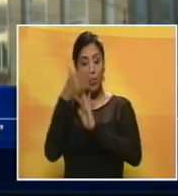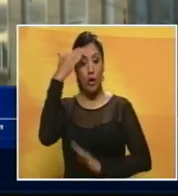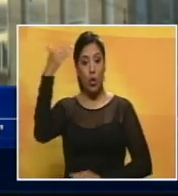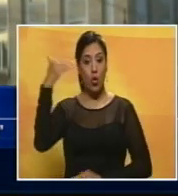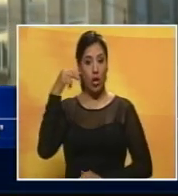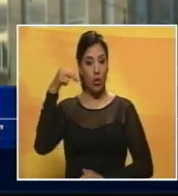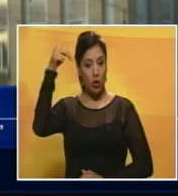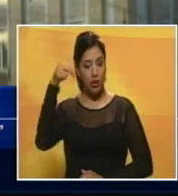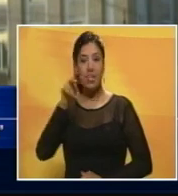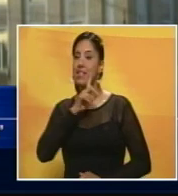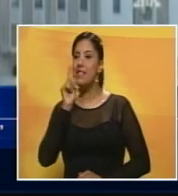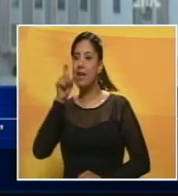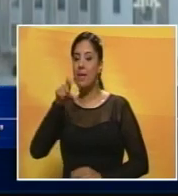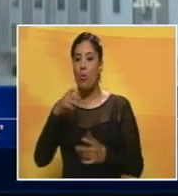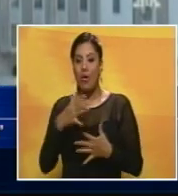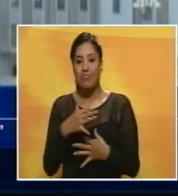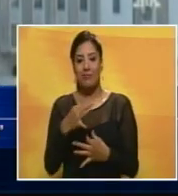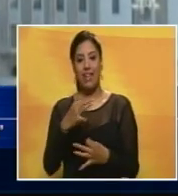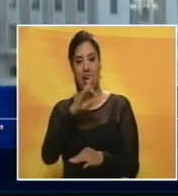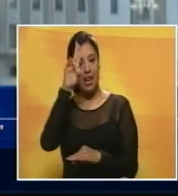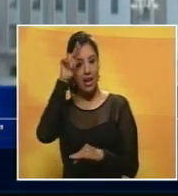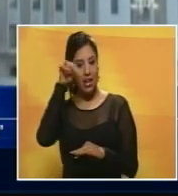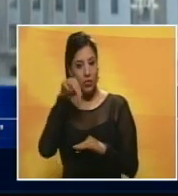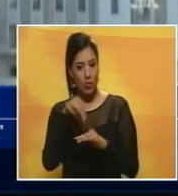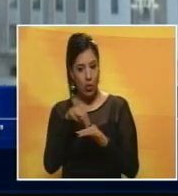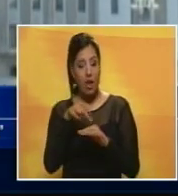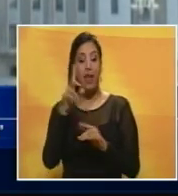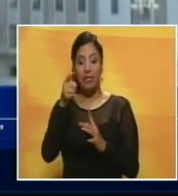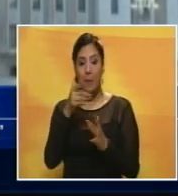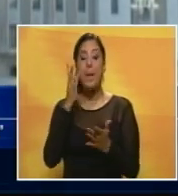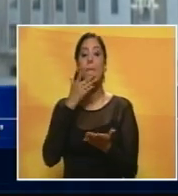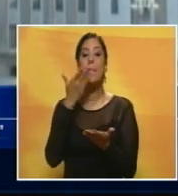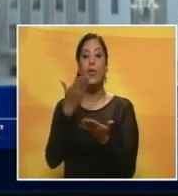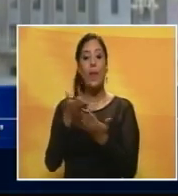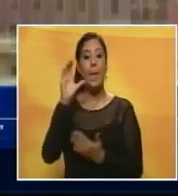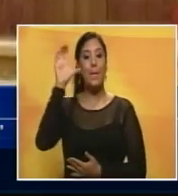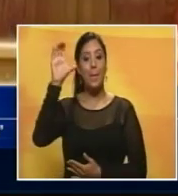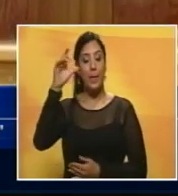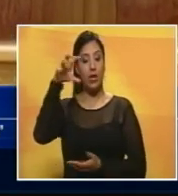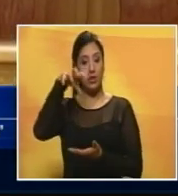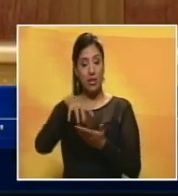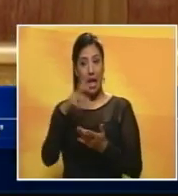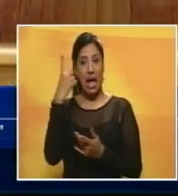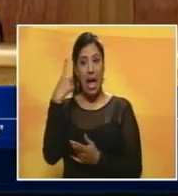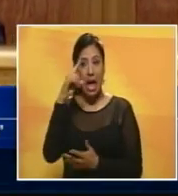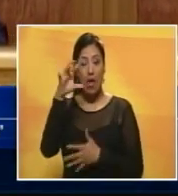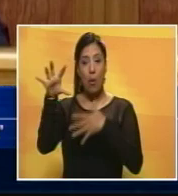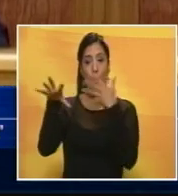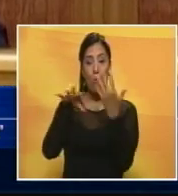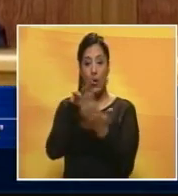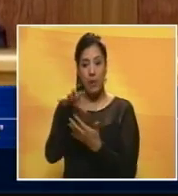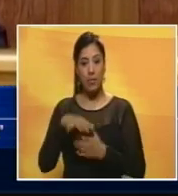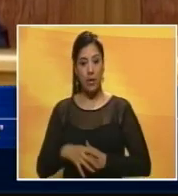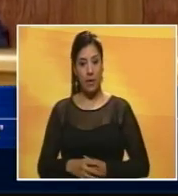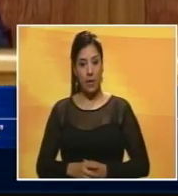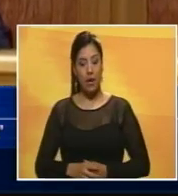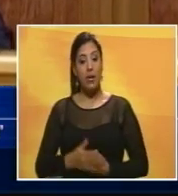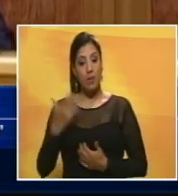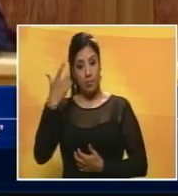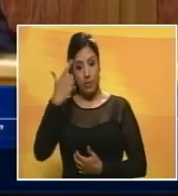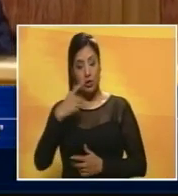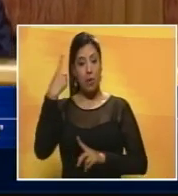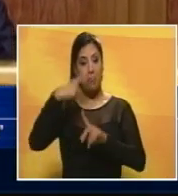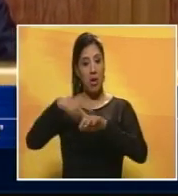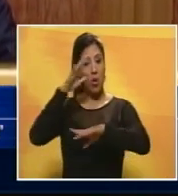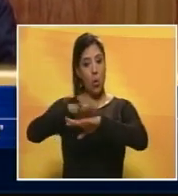del Norte se debió a intereses nacionales y a la presencia de su país en la región donde ocurren esos acontecimientos. El funcionario